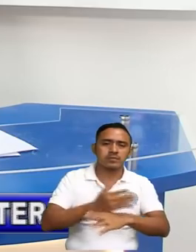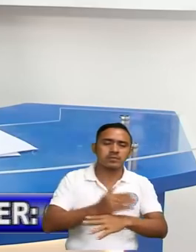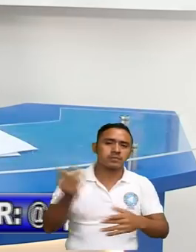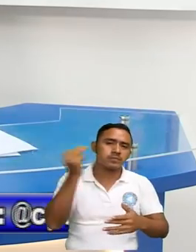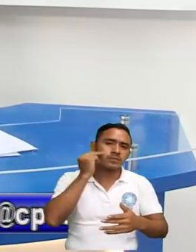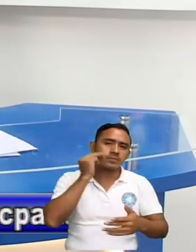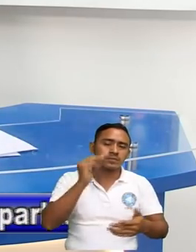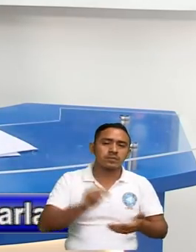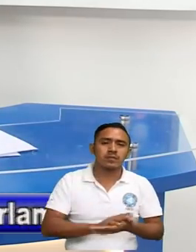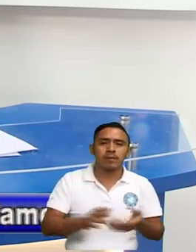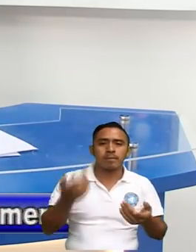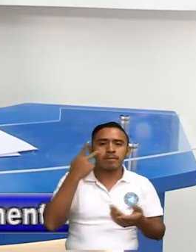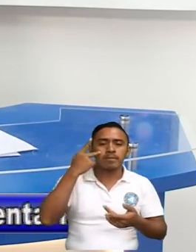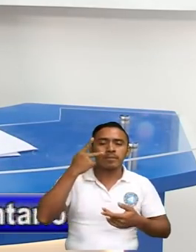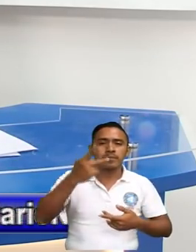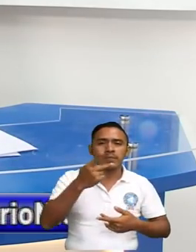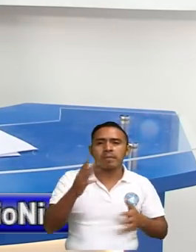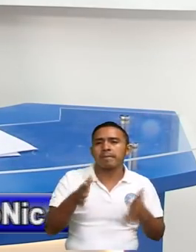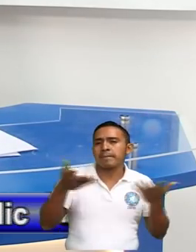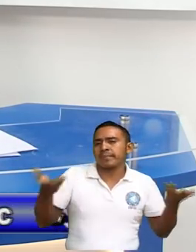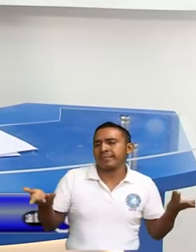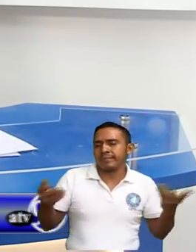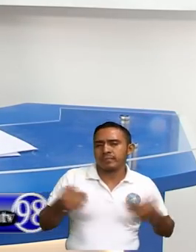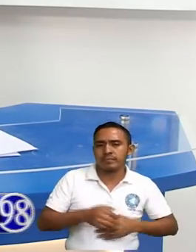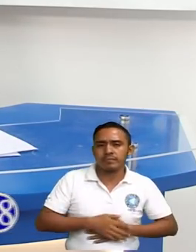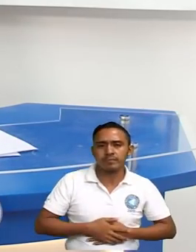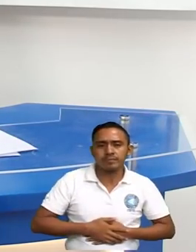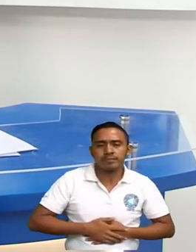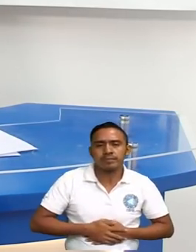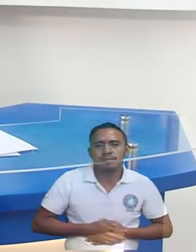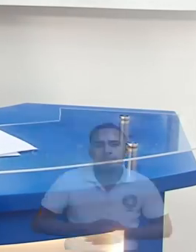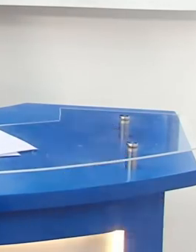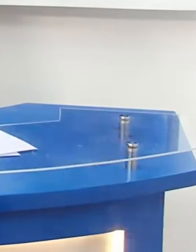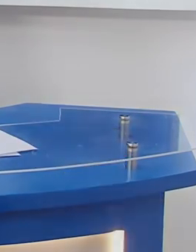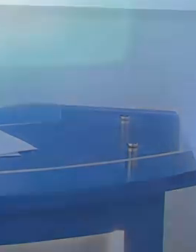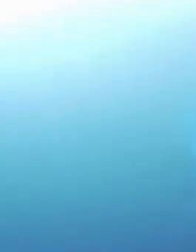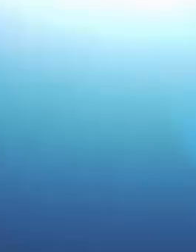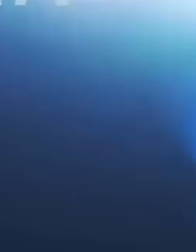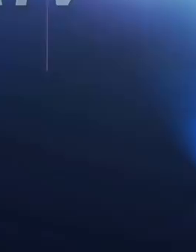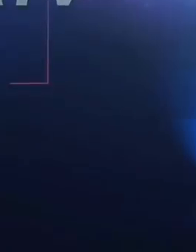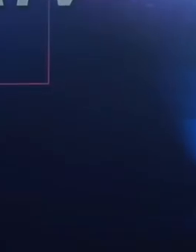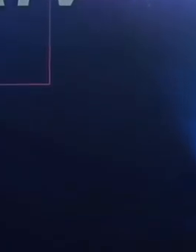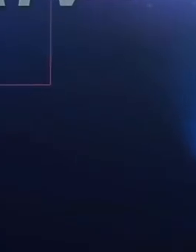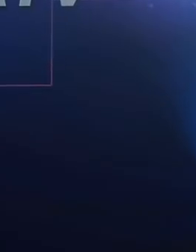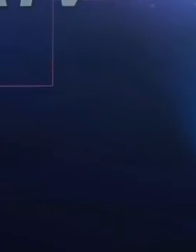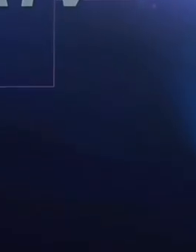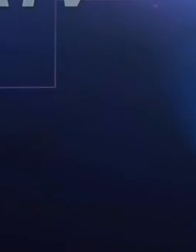país. Veamos cuál fue el propósito a través del siguiente reporte.